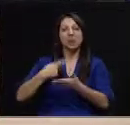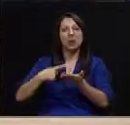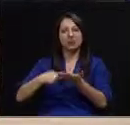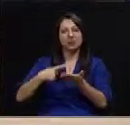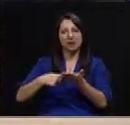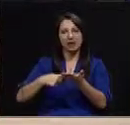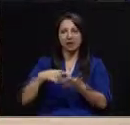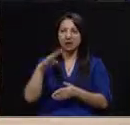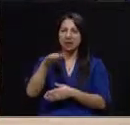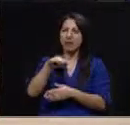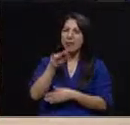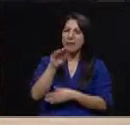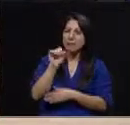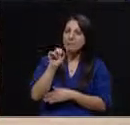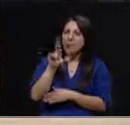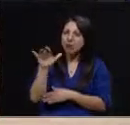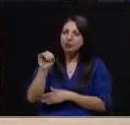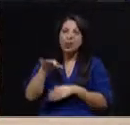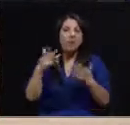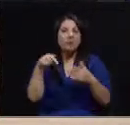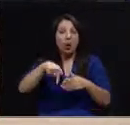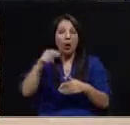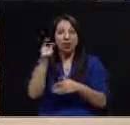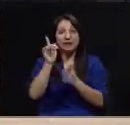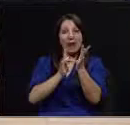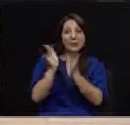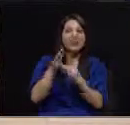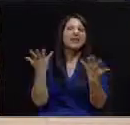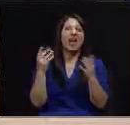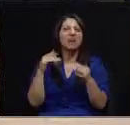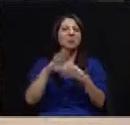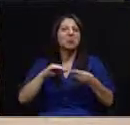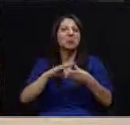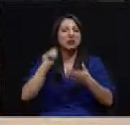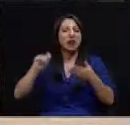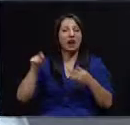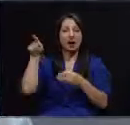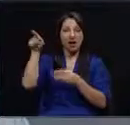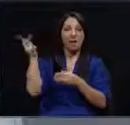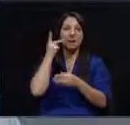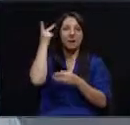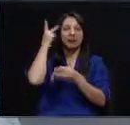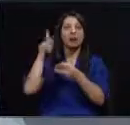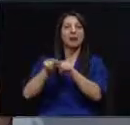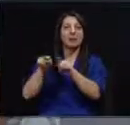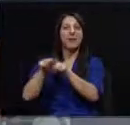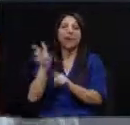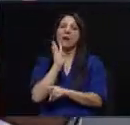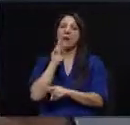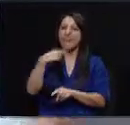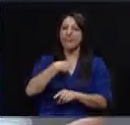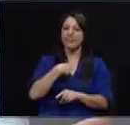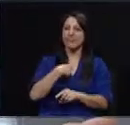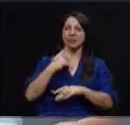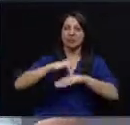comentaban, Mauricio, ¿cómo le fue hoy el 11 de abril? ¿Qué le comentaron? Y ellos aprovechaban y me hablaban de